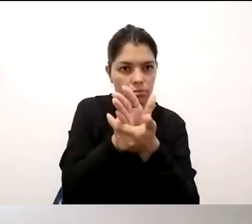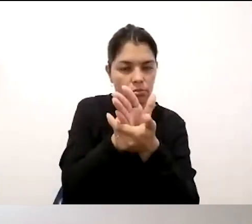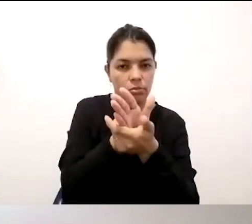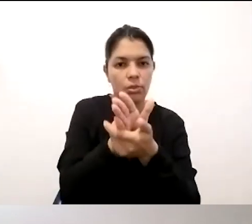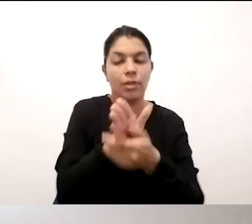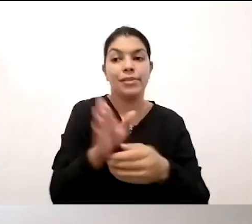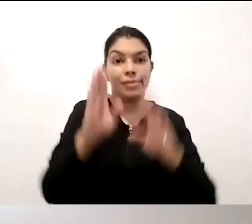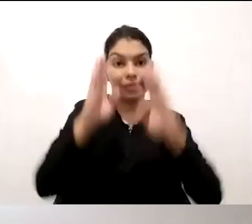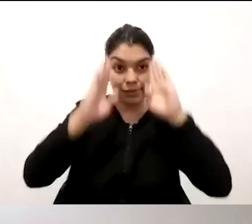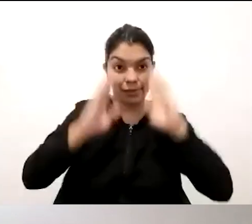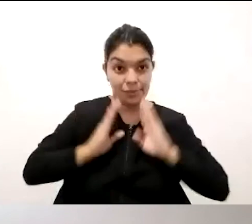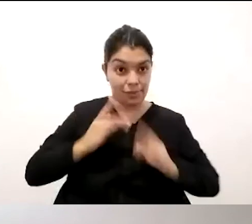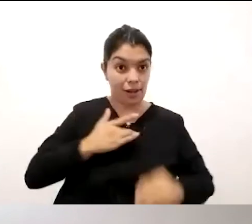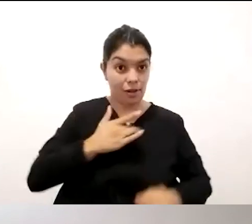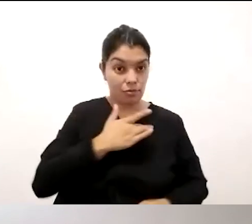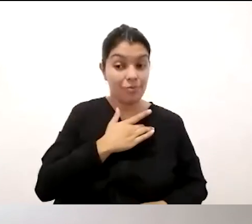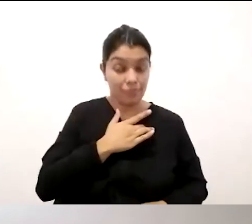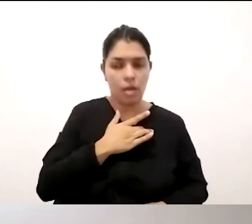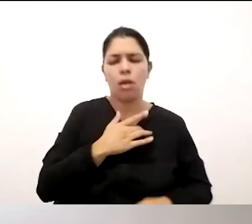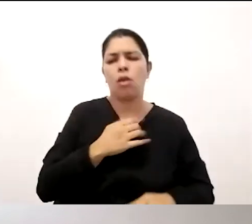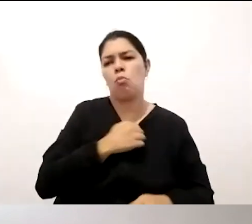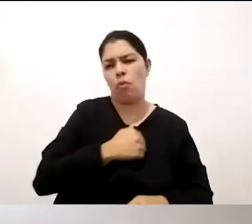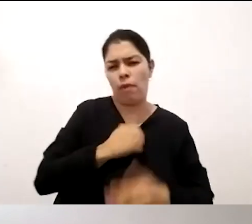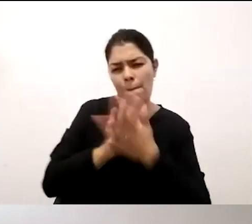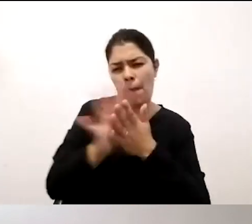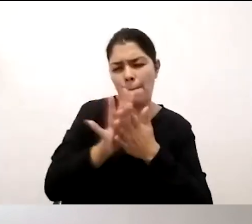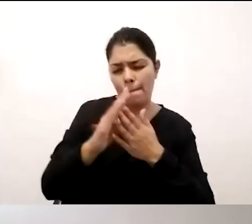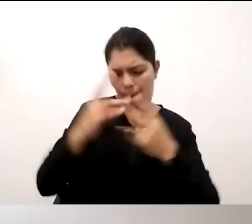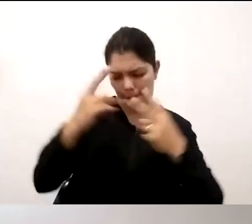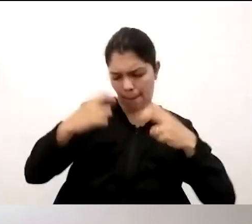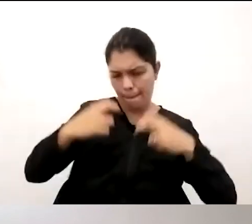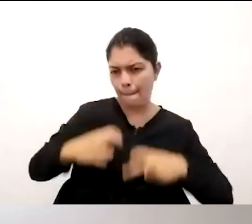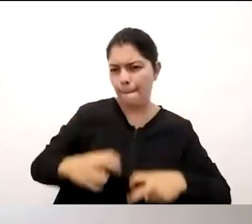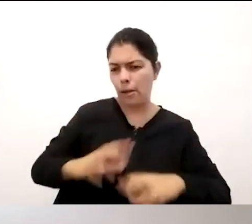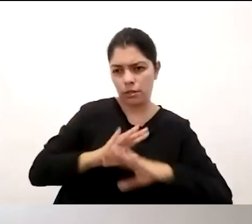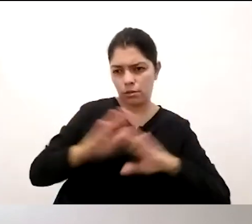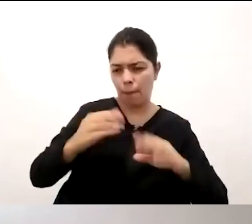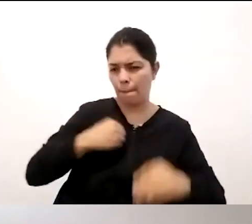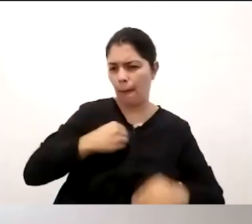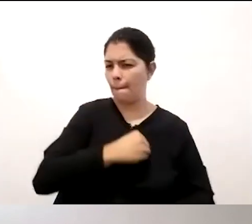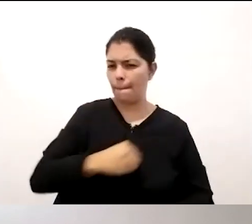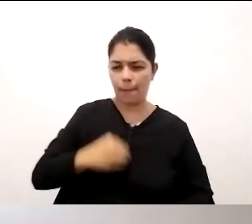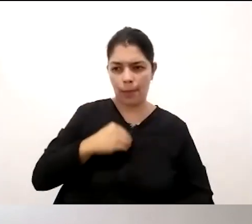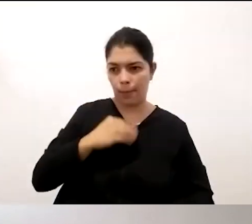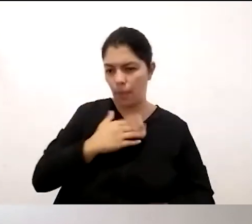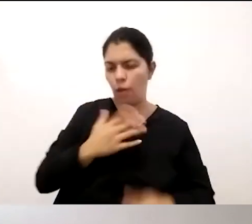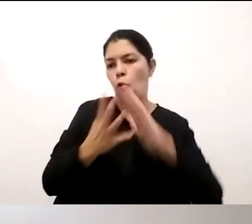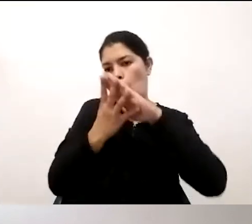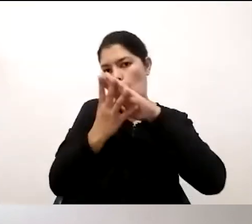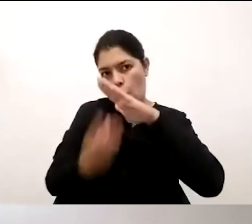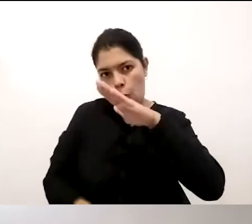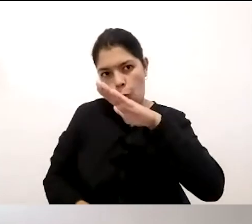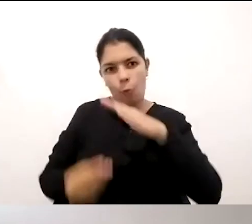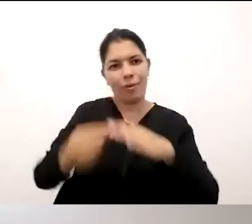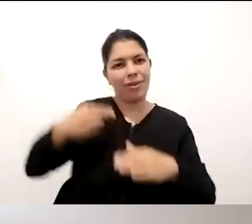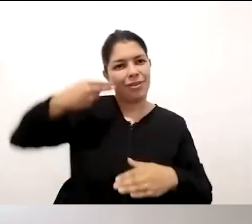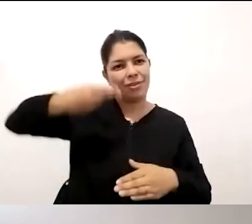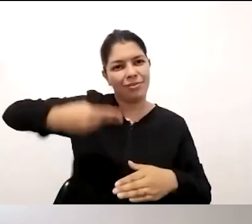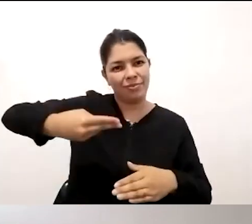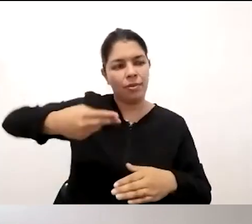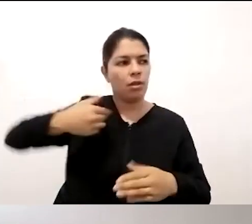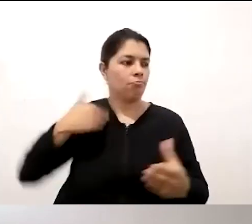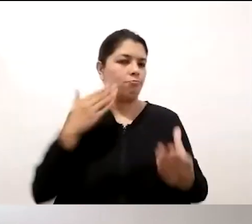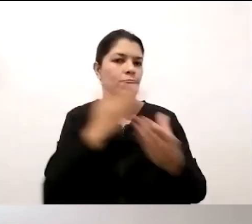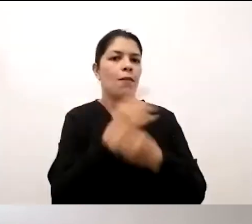tú pides una copia de esta historia médica donde te atendieron y las llevas a la fiscalía en tu